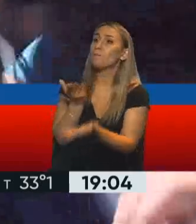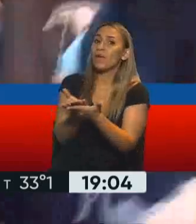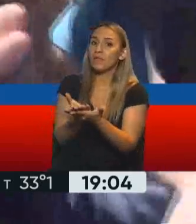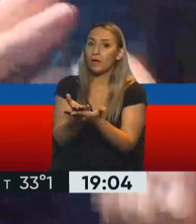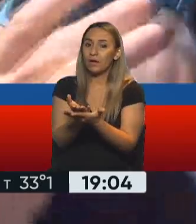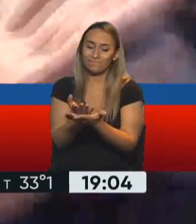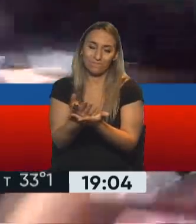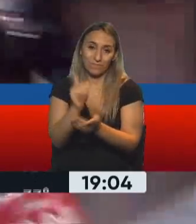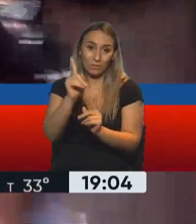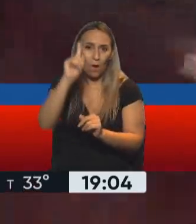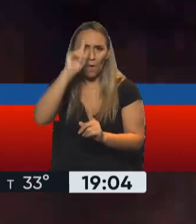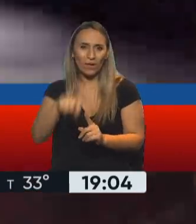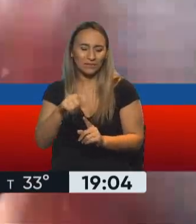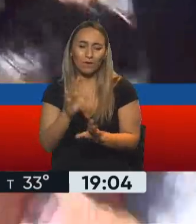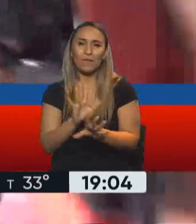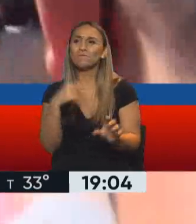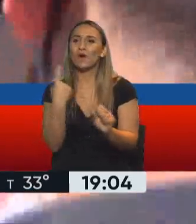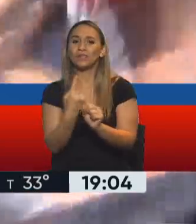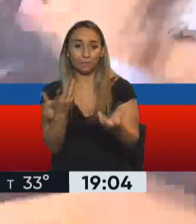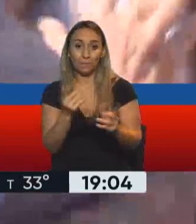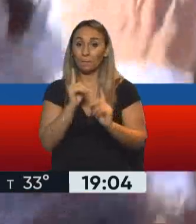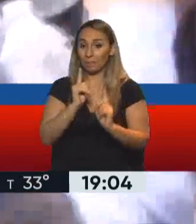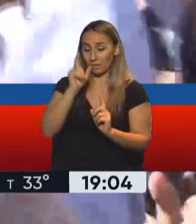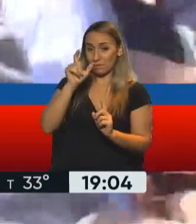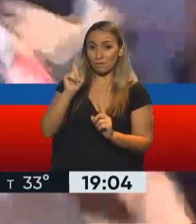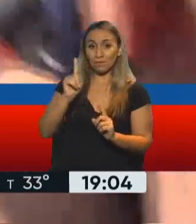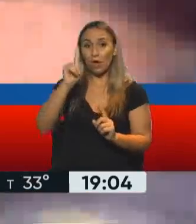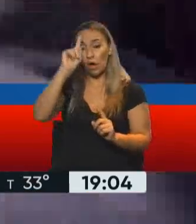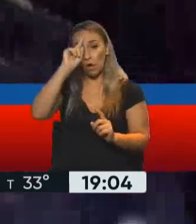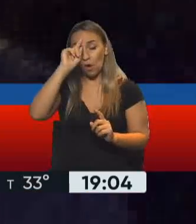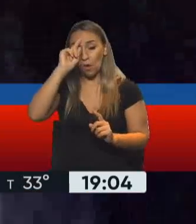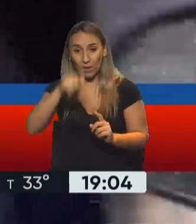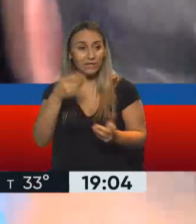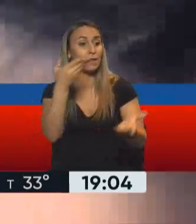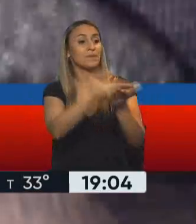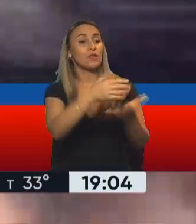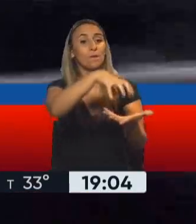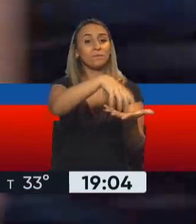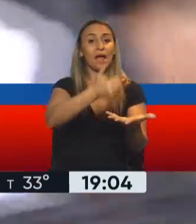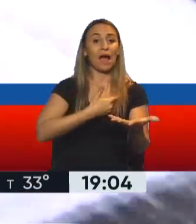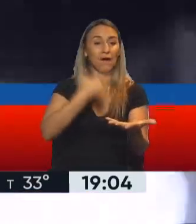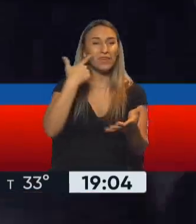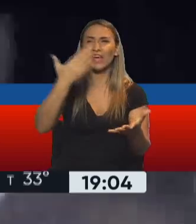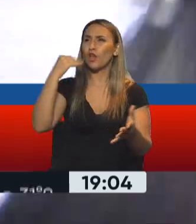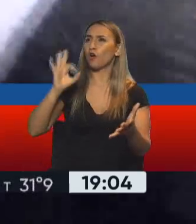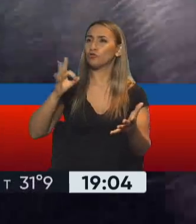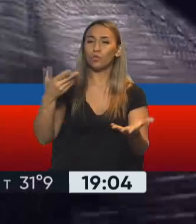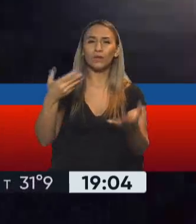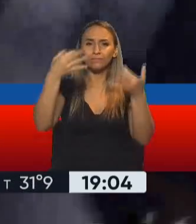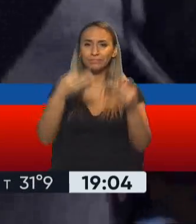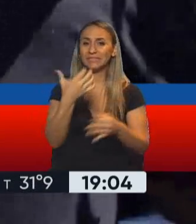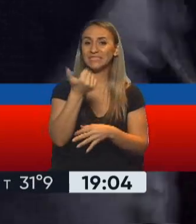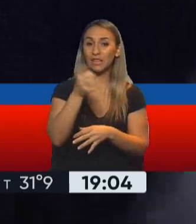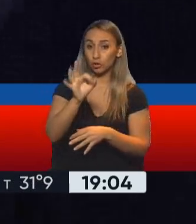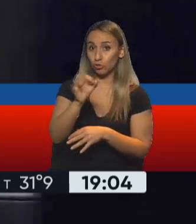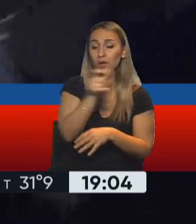supiera porque él mismo le pidió a la AFI que lo relevara a Macri del secreto. Lo hizo a principios de octubre. El 6 de octubre la AFI